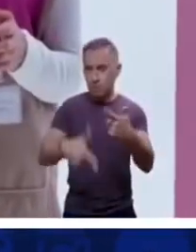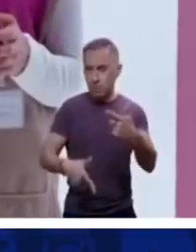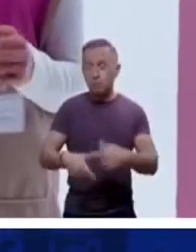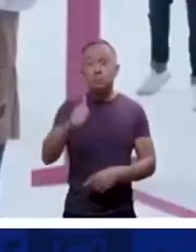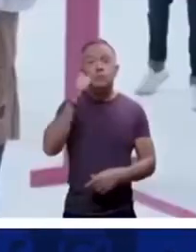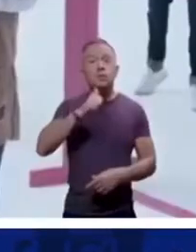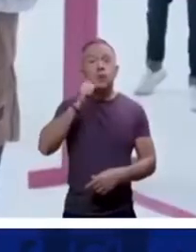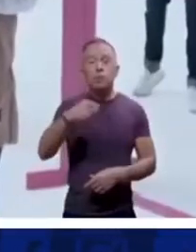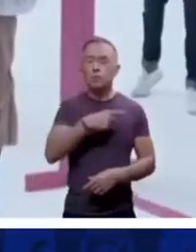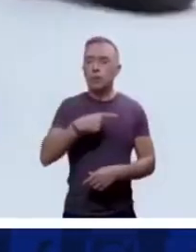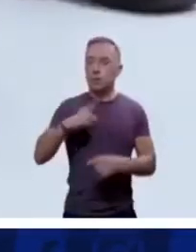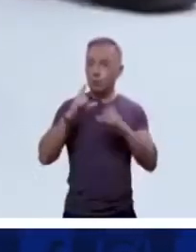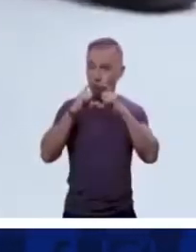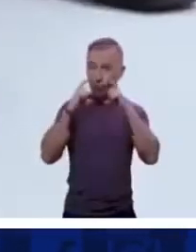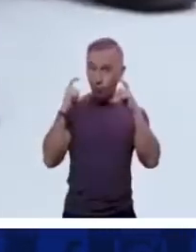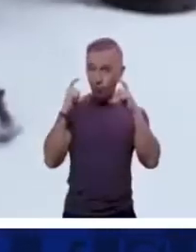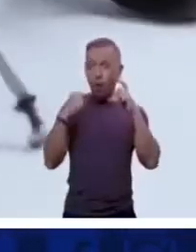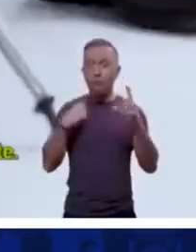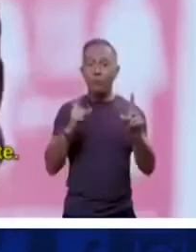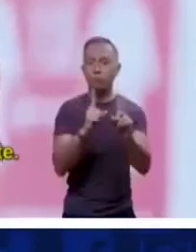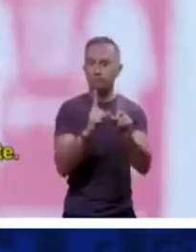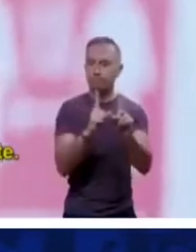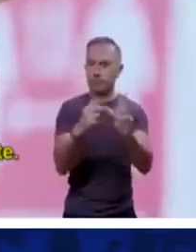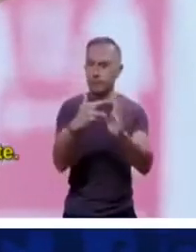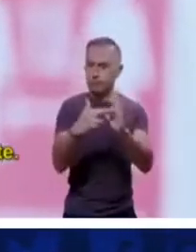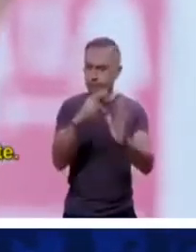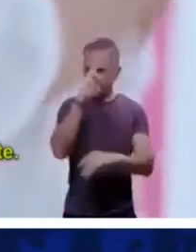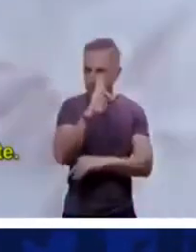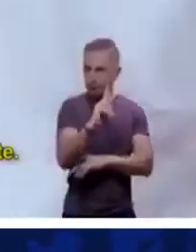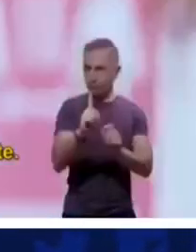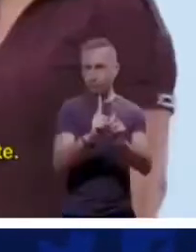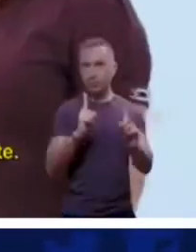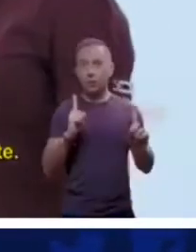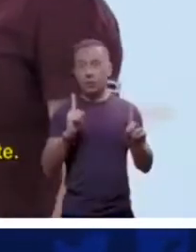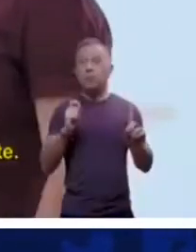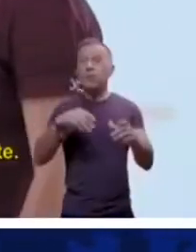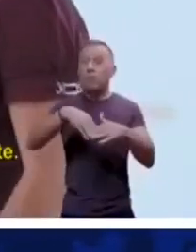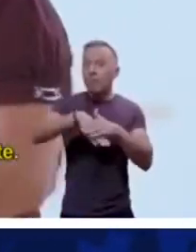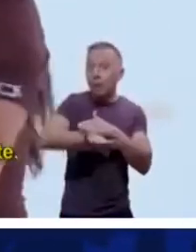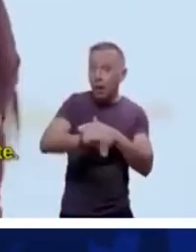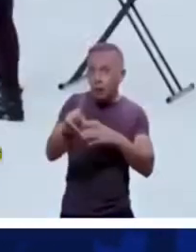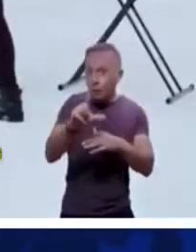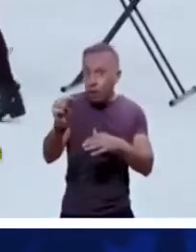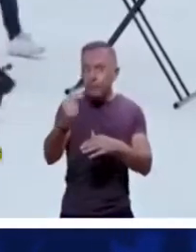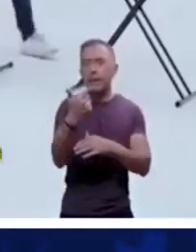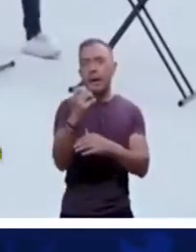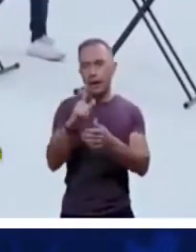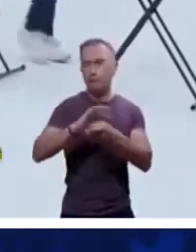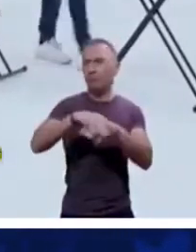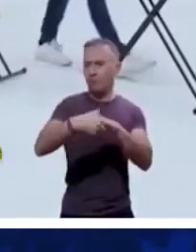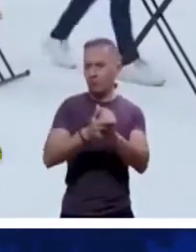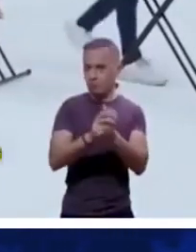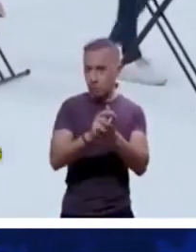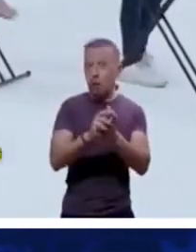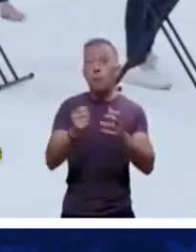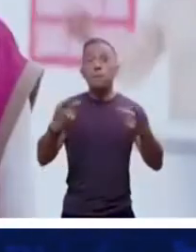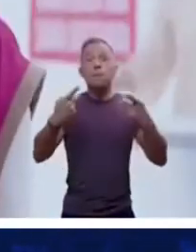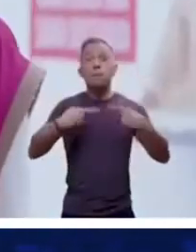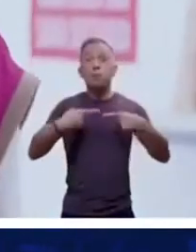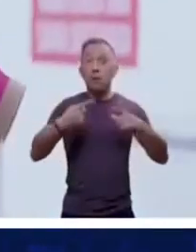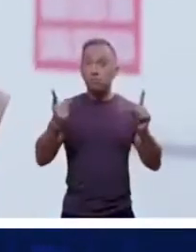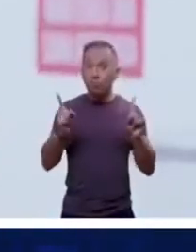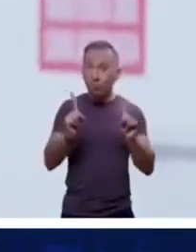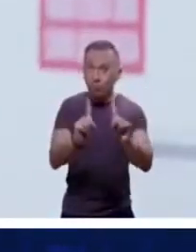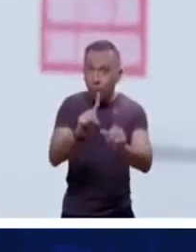haz un voto informado y estudia minuciosamente todo esto que necesita saber de tu candidato quién es